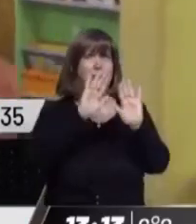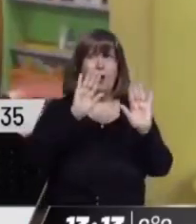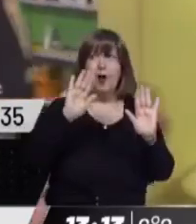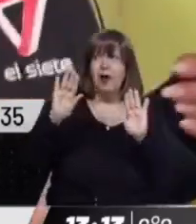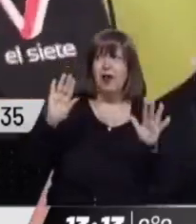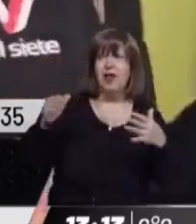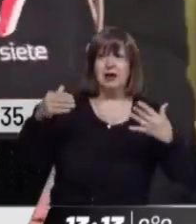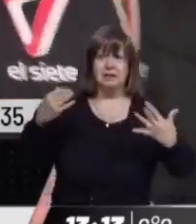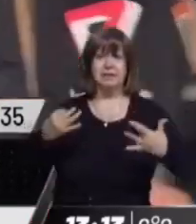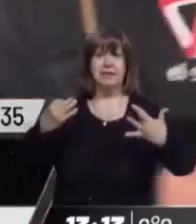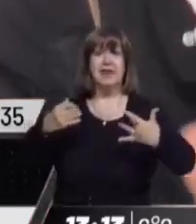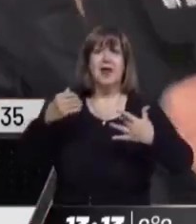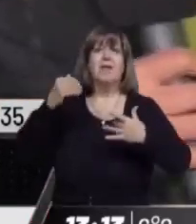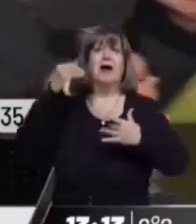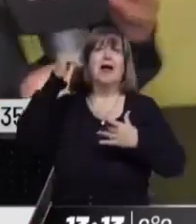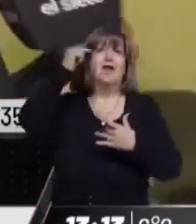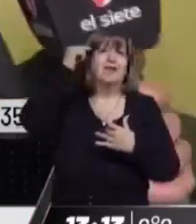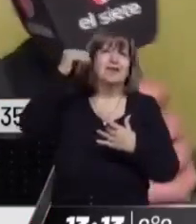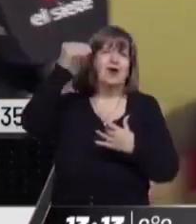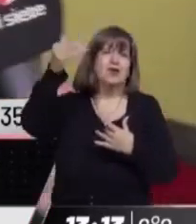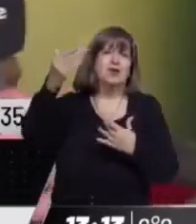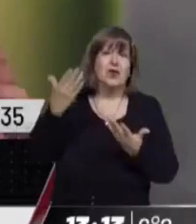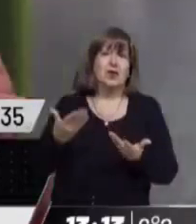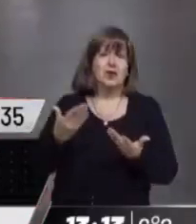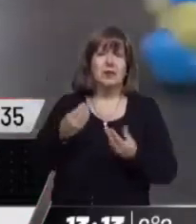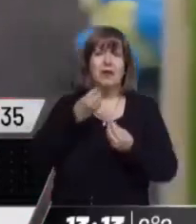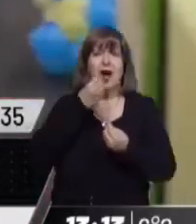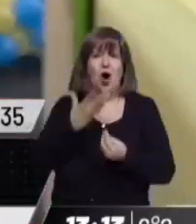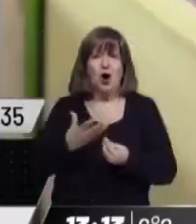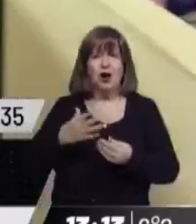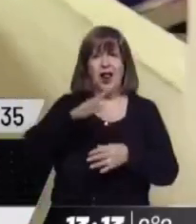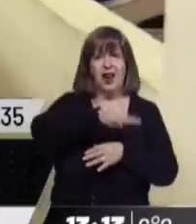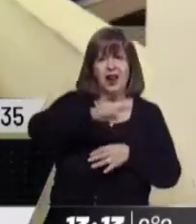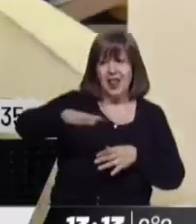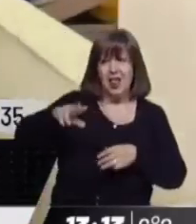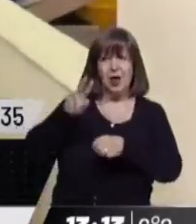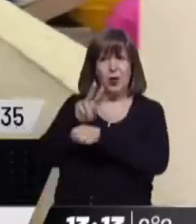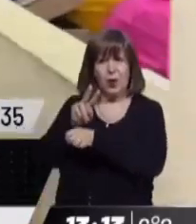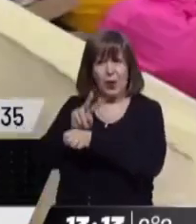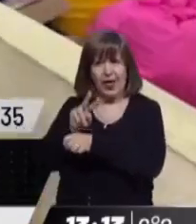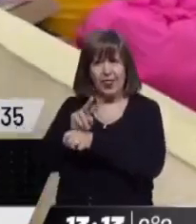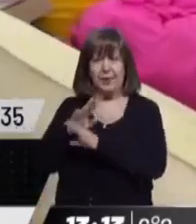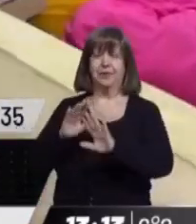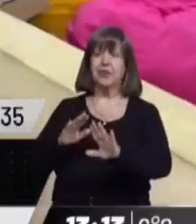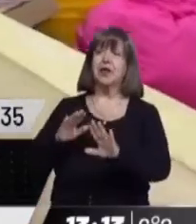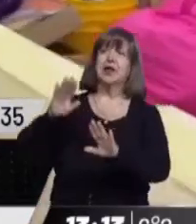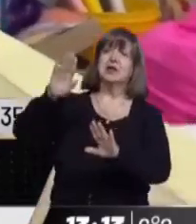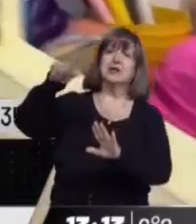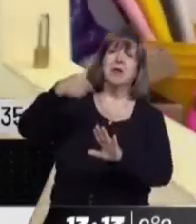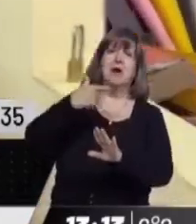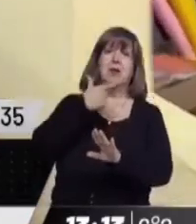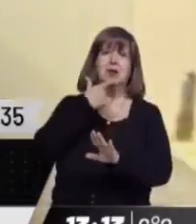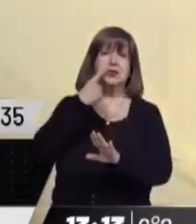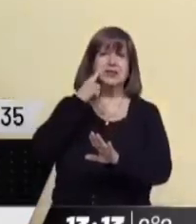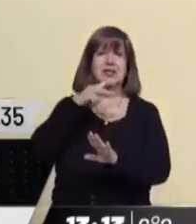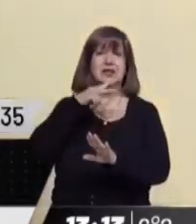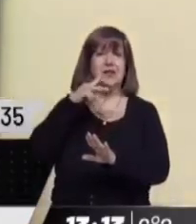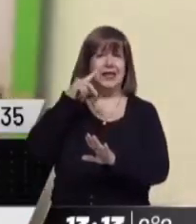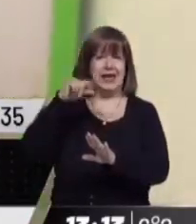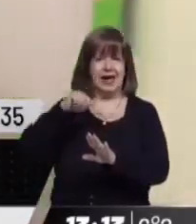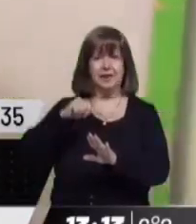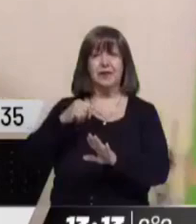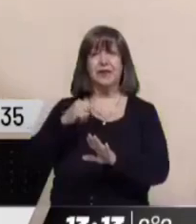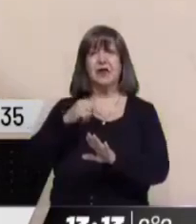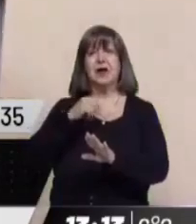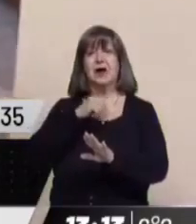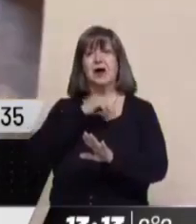un jardín maternal de gestión social. Y justamente ahora vamos a hablar con Silvina Justel, que es la directora